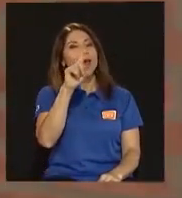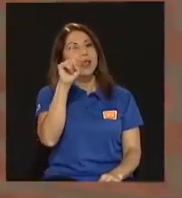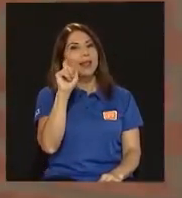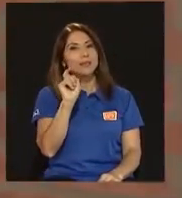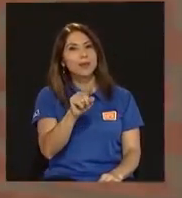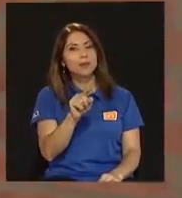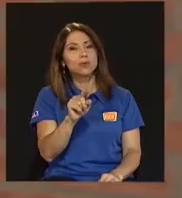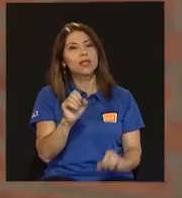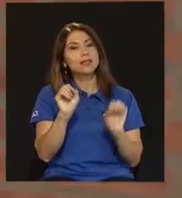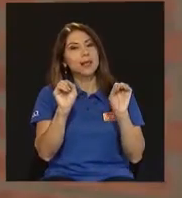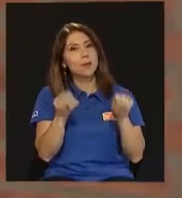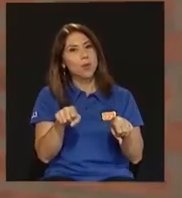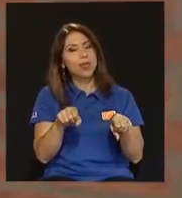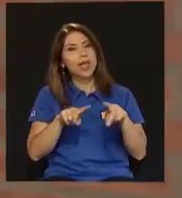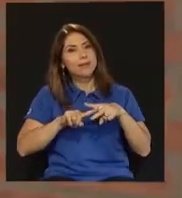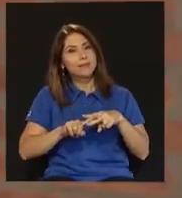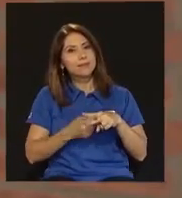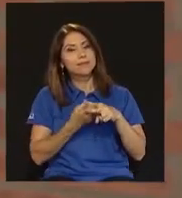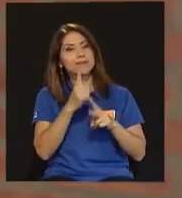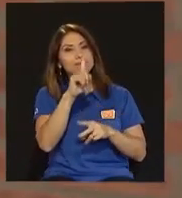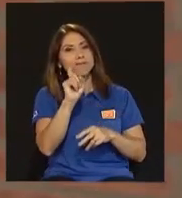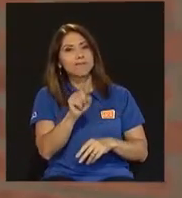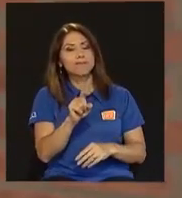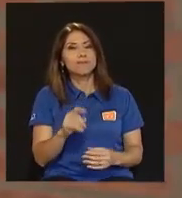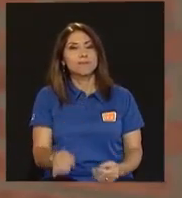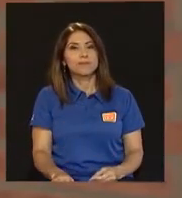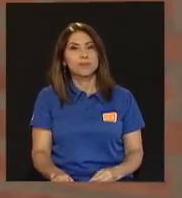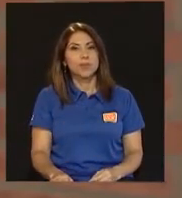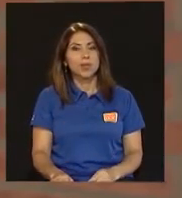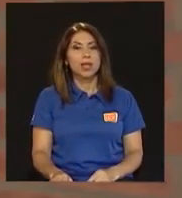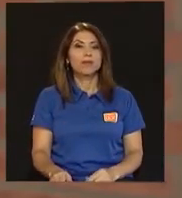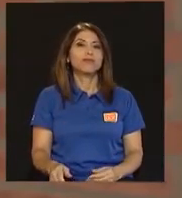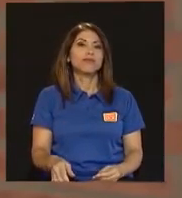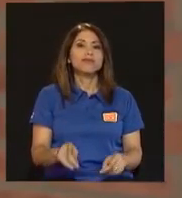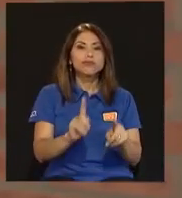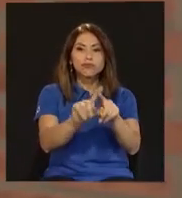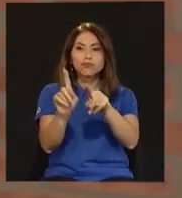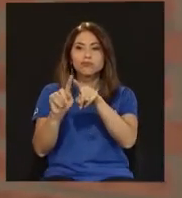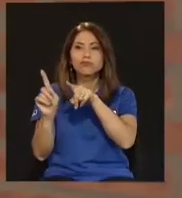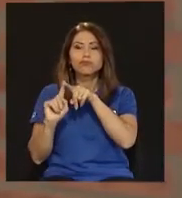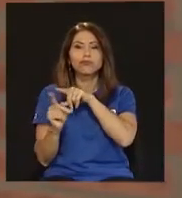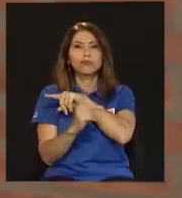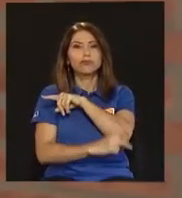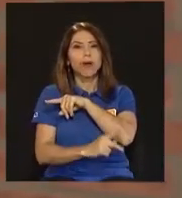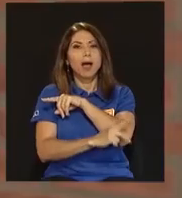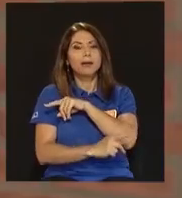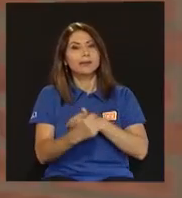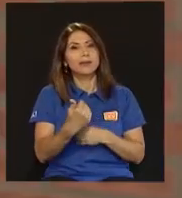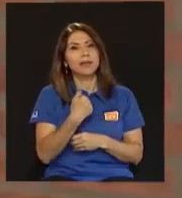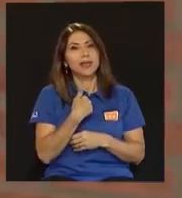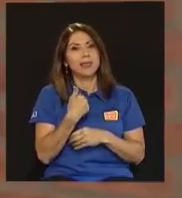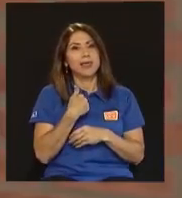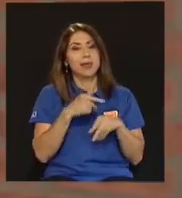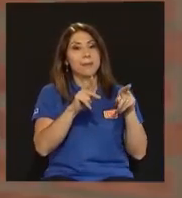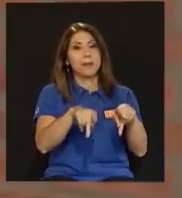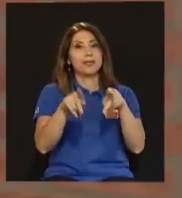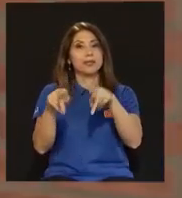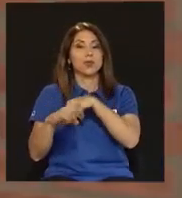podría surgir es aquellos países que tienen población